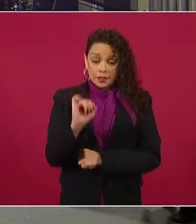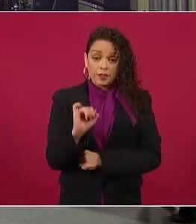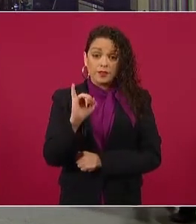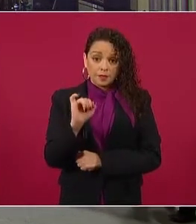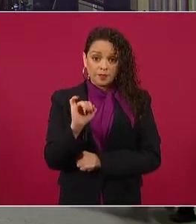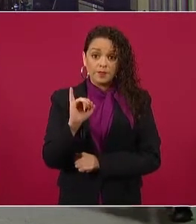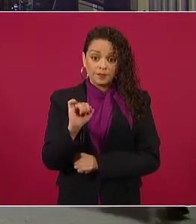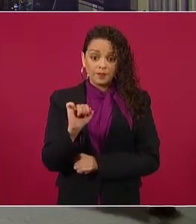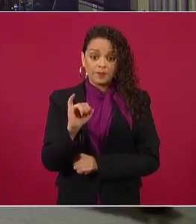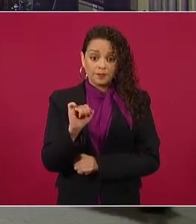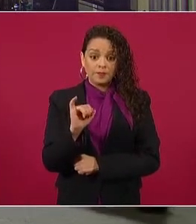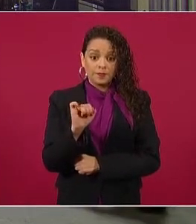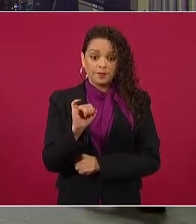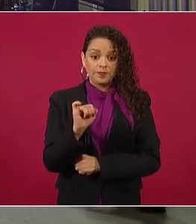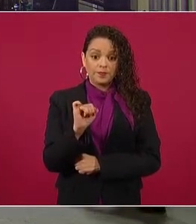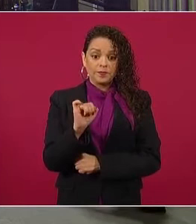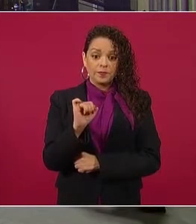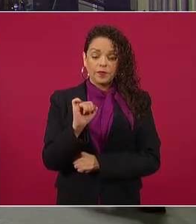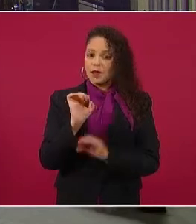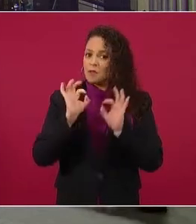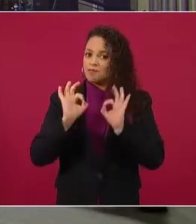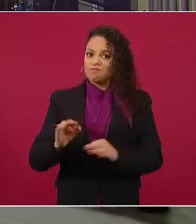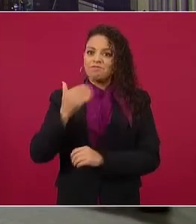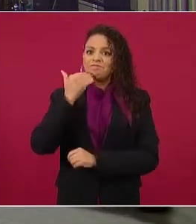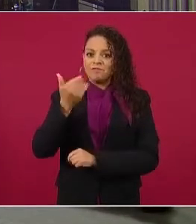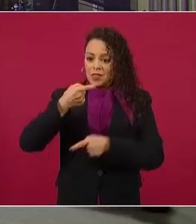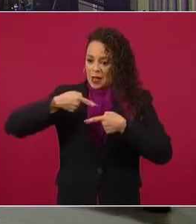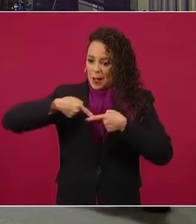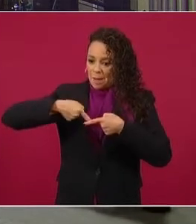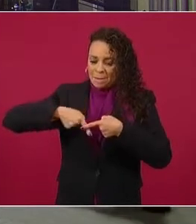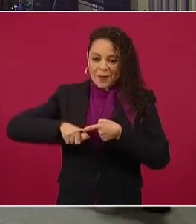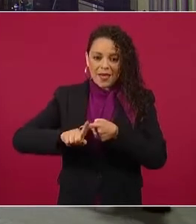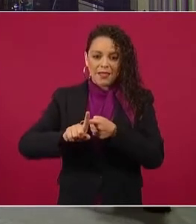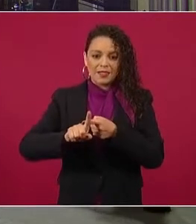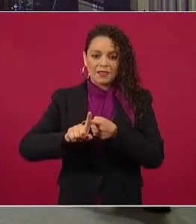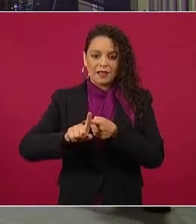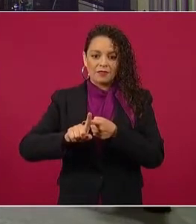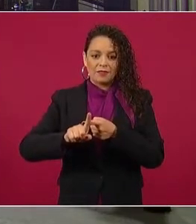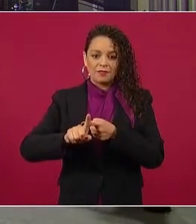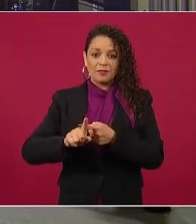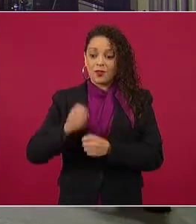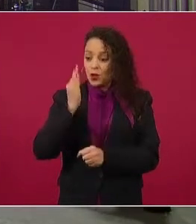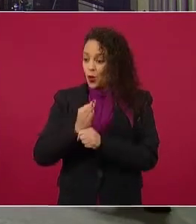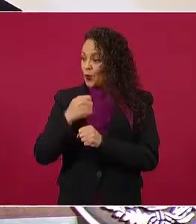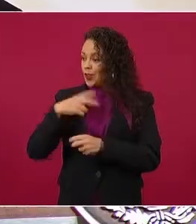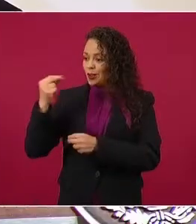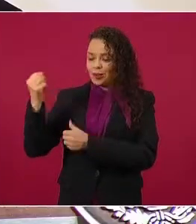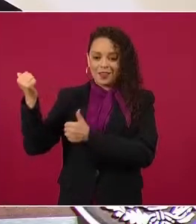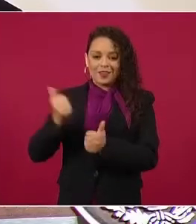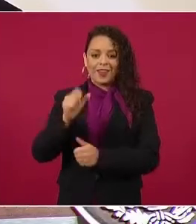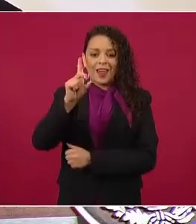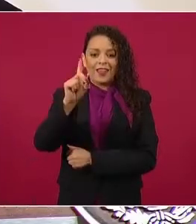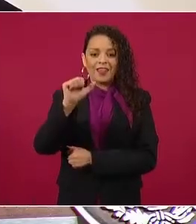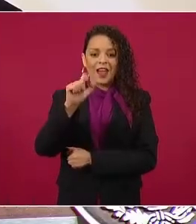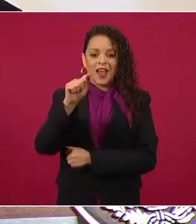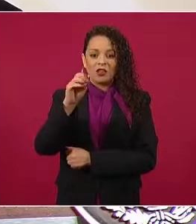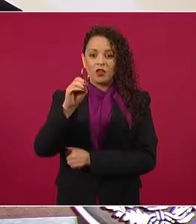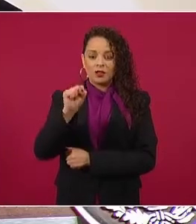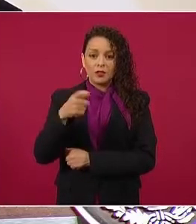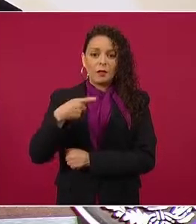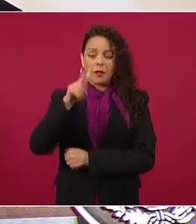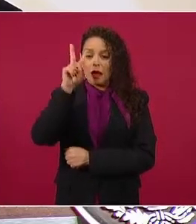Efectivamente fue un éxito el arranque. No tengo aquí los datos actualizados, pero